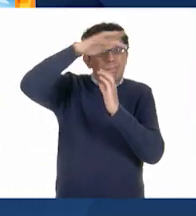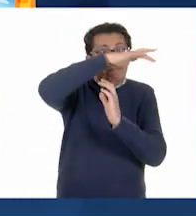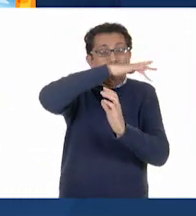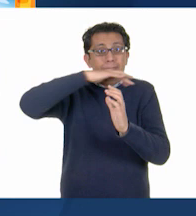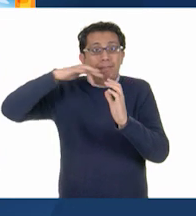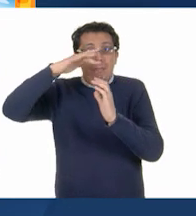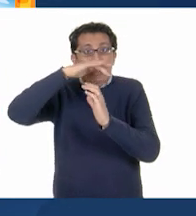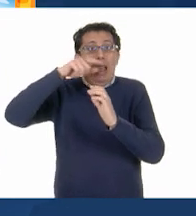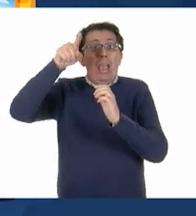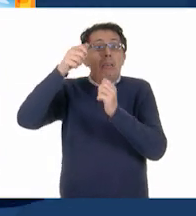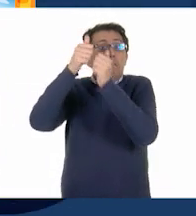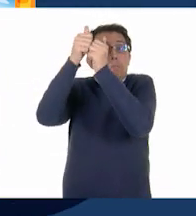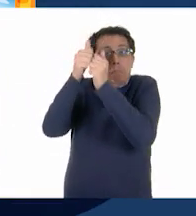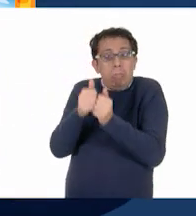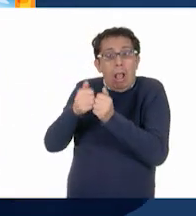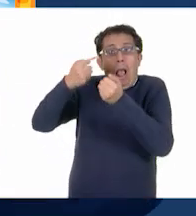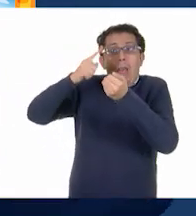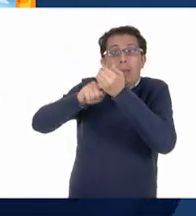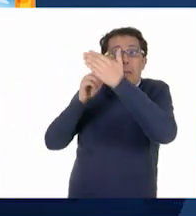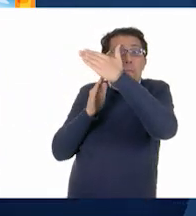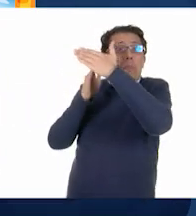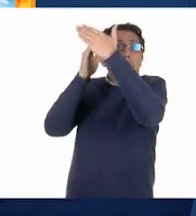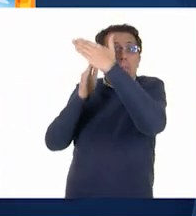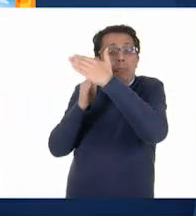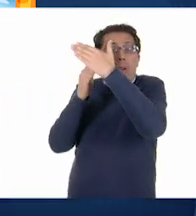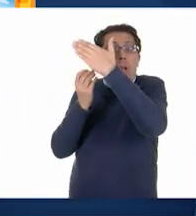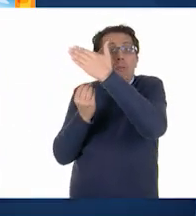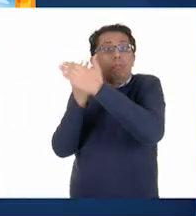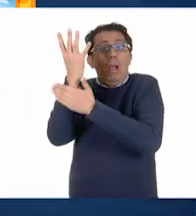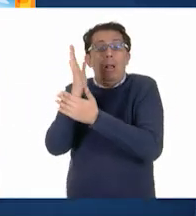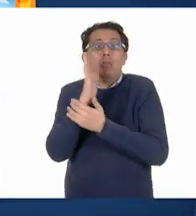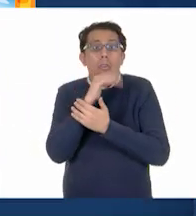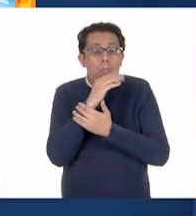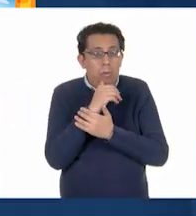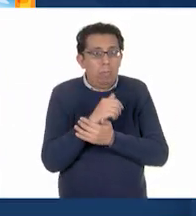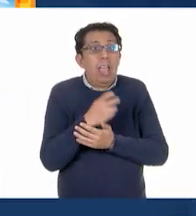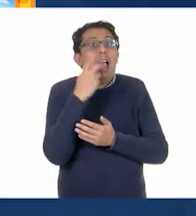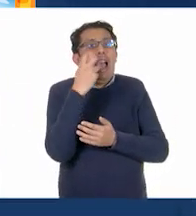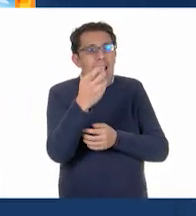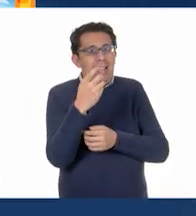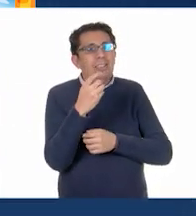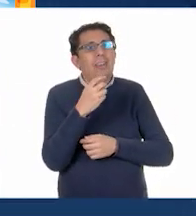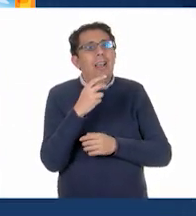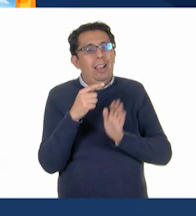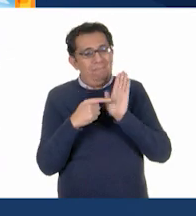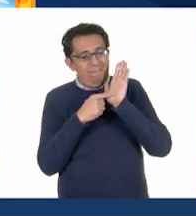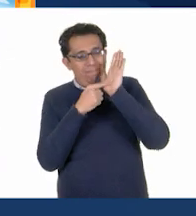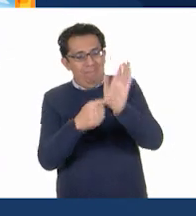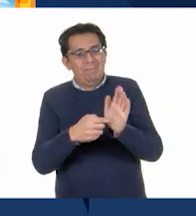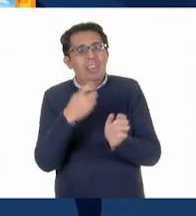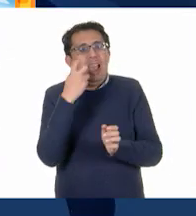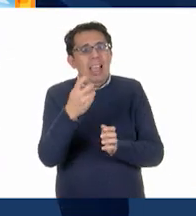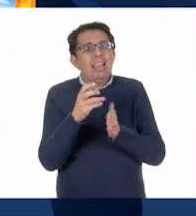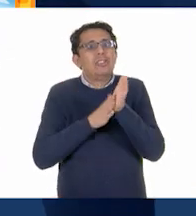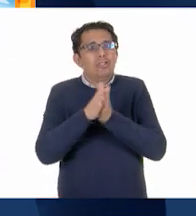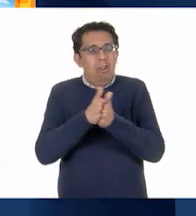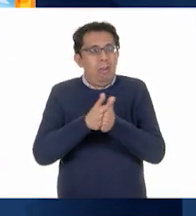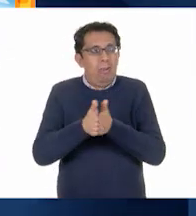produciendo el calentamiento. Y esto es lo que se representa en esta actividad que tenemos aquí del chocolate.